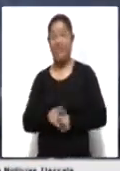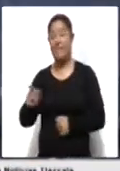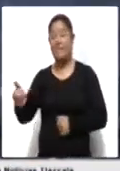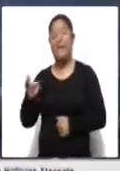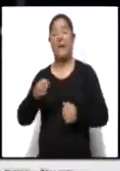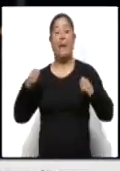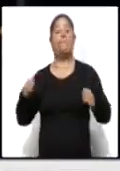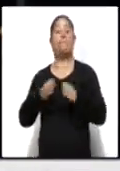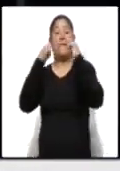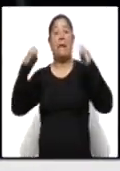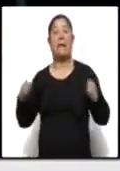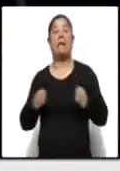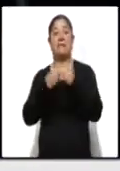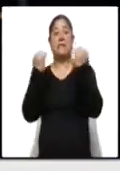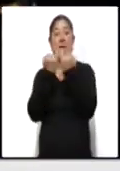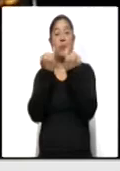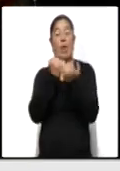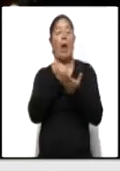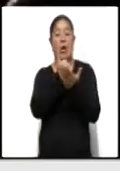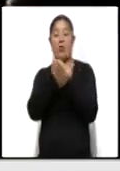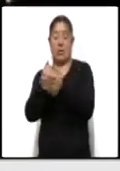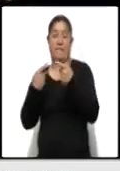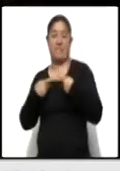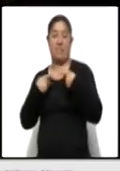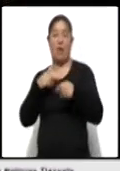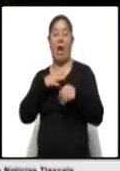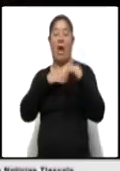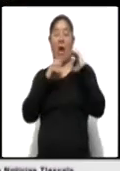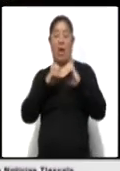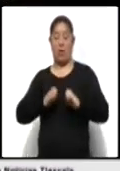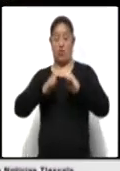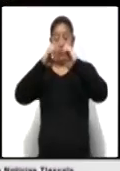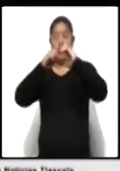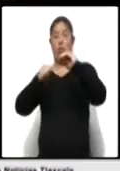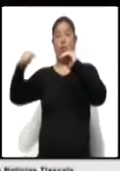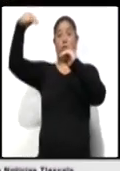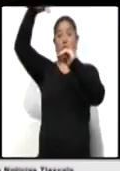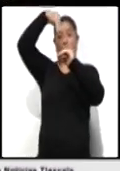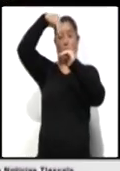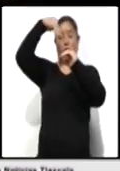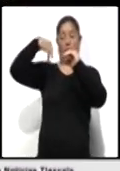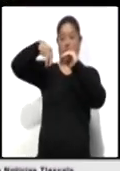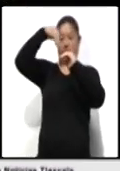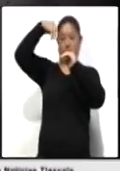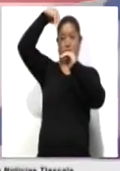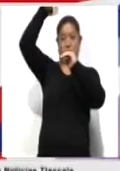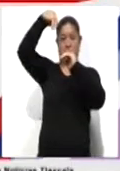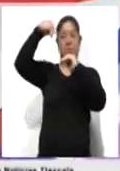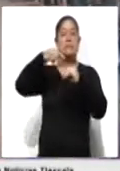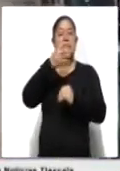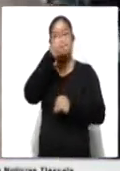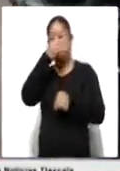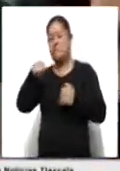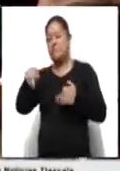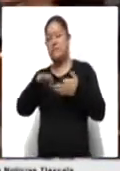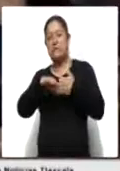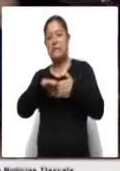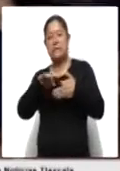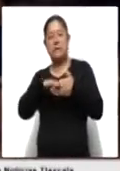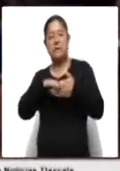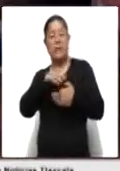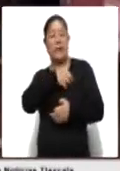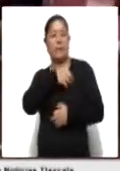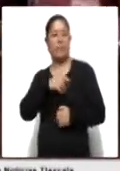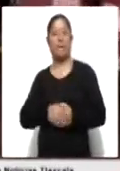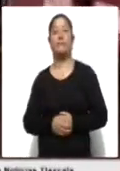lograron auxiliar a varias personas que se refugiaron en el tejado del edificio, en Rupgang, cerca de la capital Dhaka. Una serie